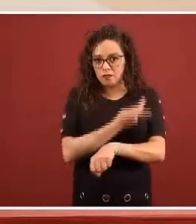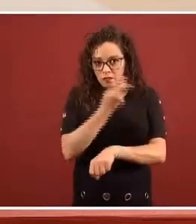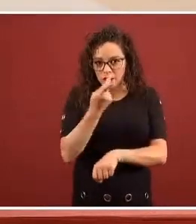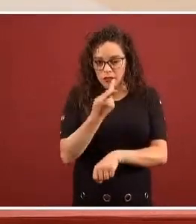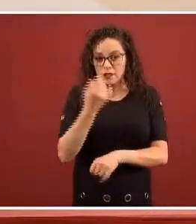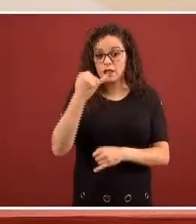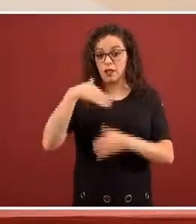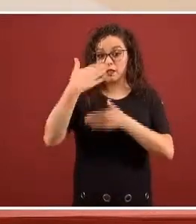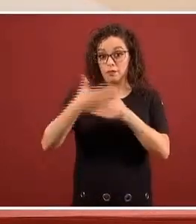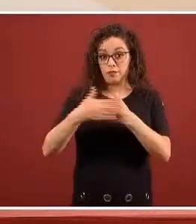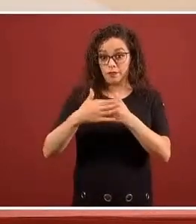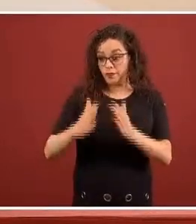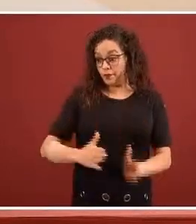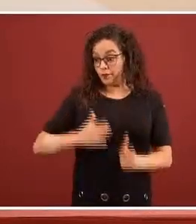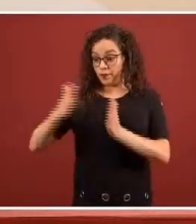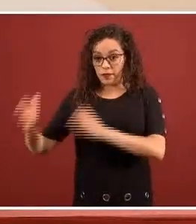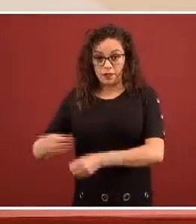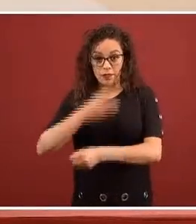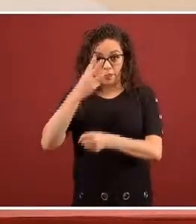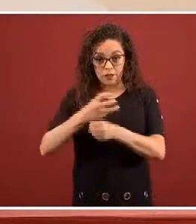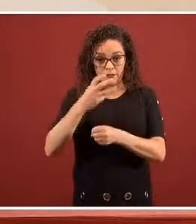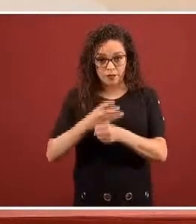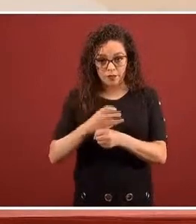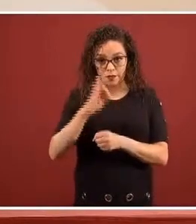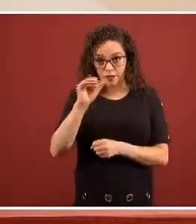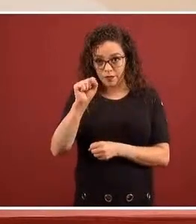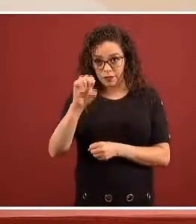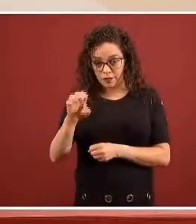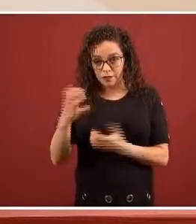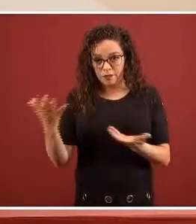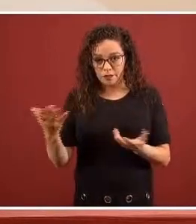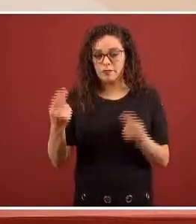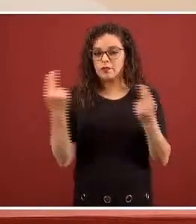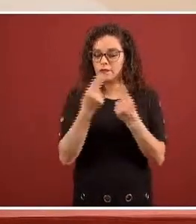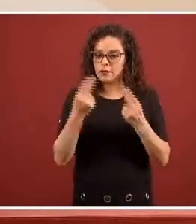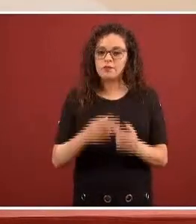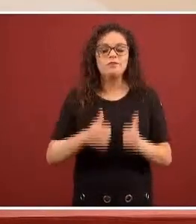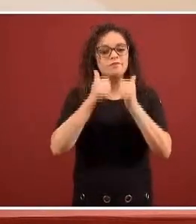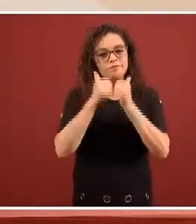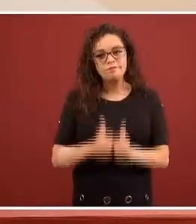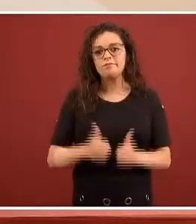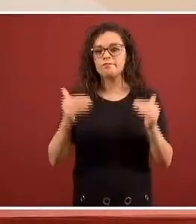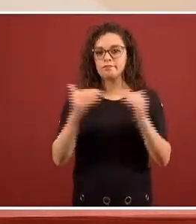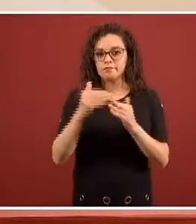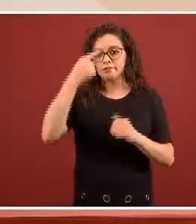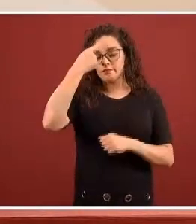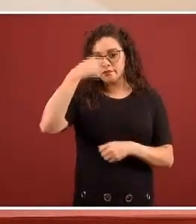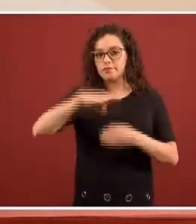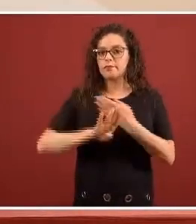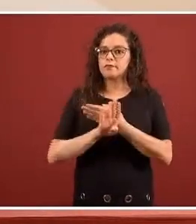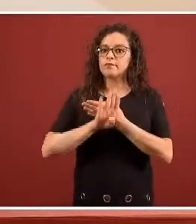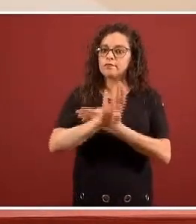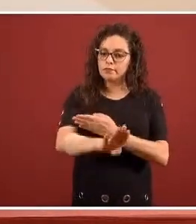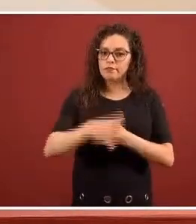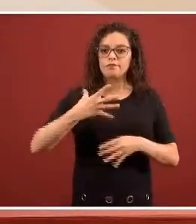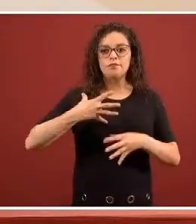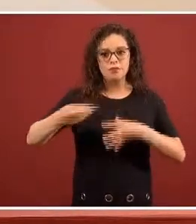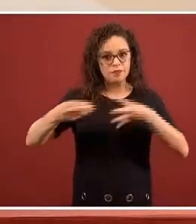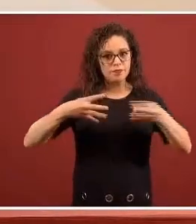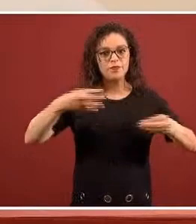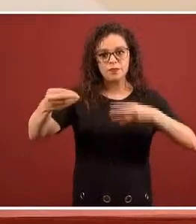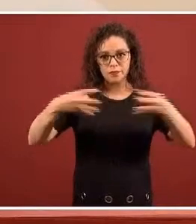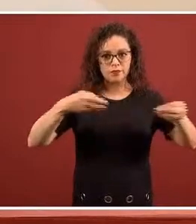muy importante quedarse en casa y evitar que ocurran los contagios. Ahora, efectivamente,